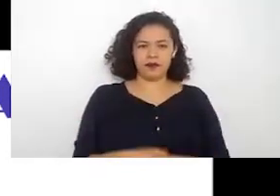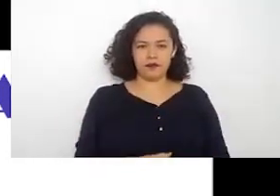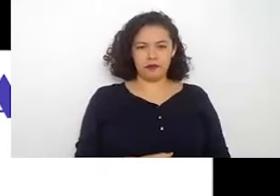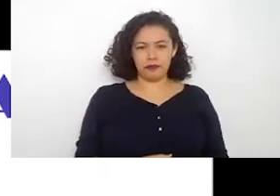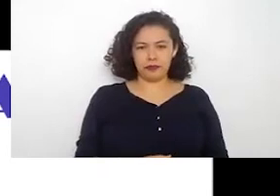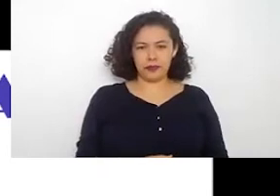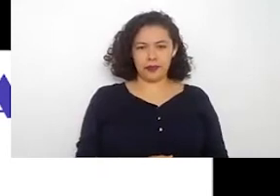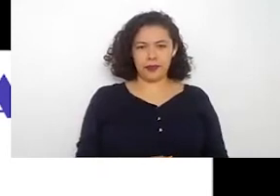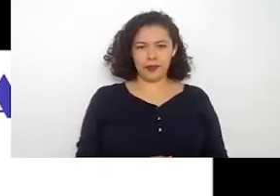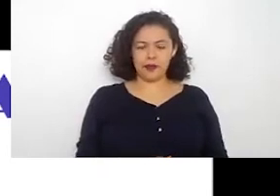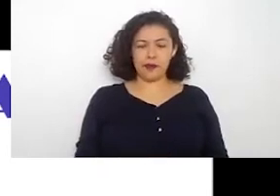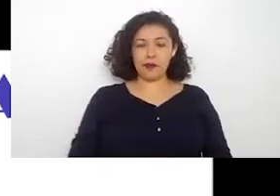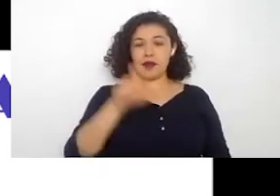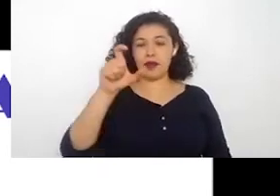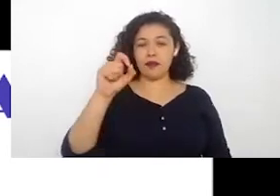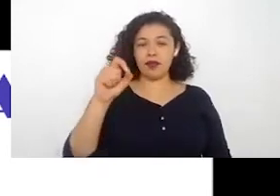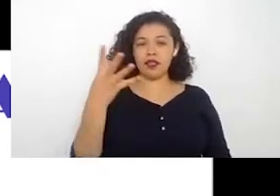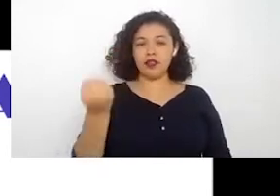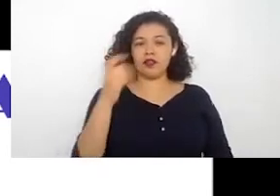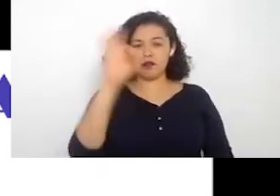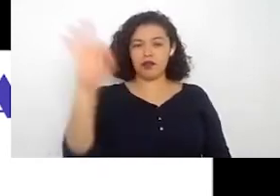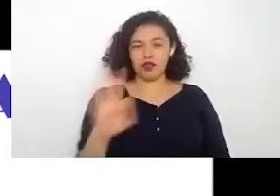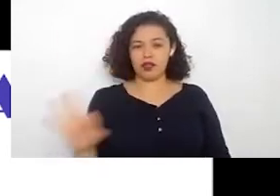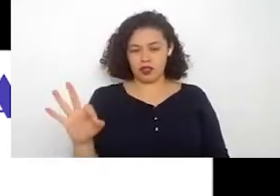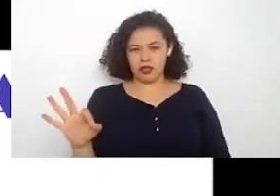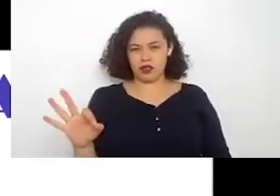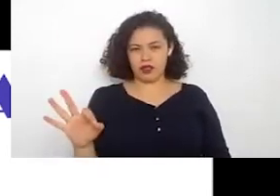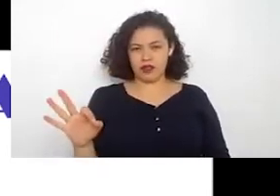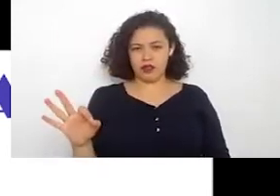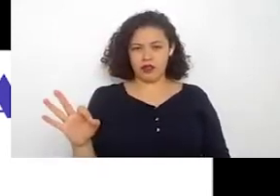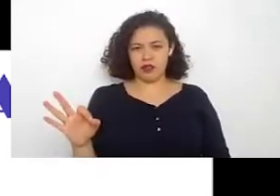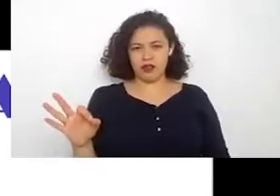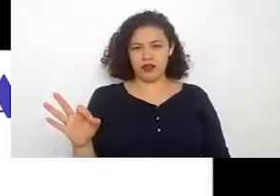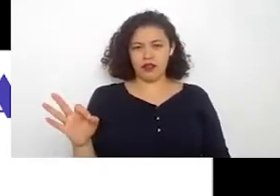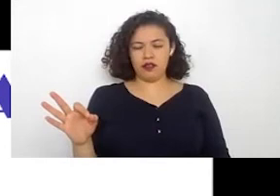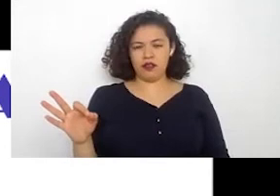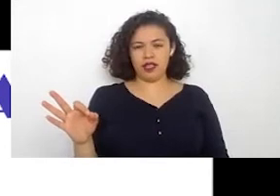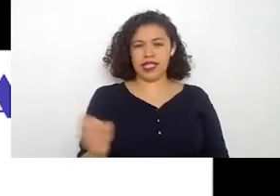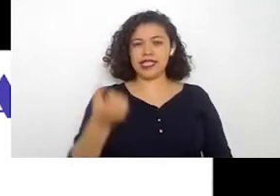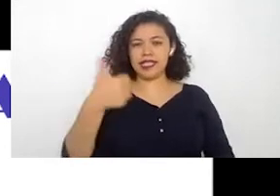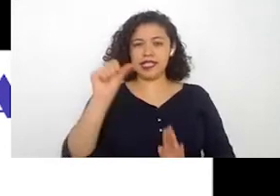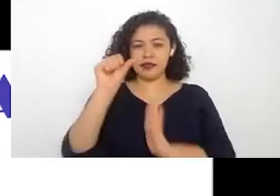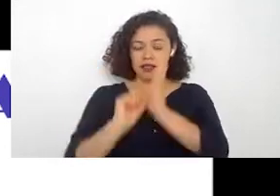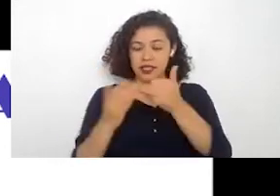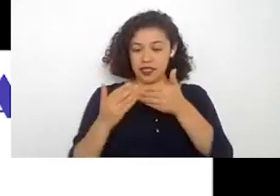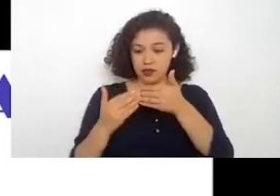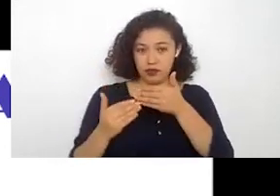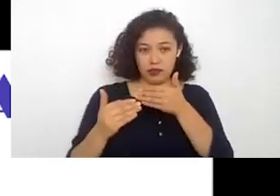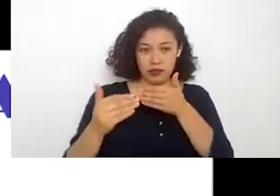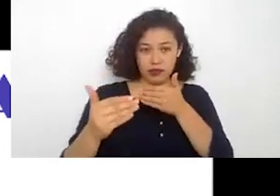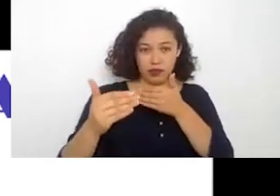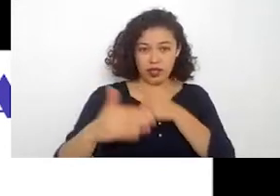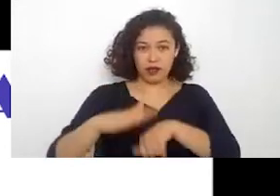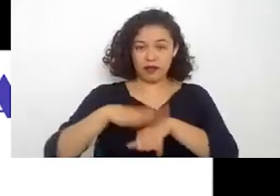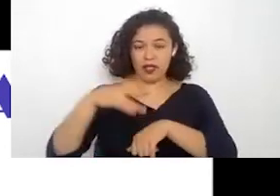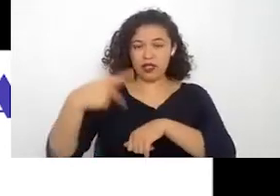el 29% de las organizaciones no permanecerían más de 6 meses sin su principal